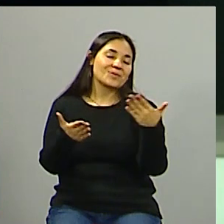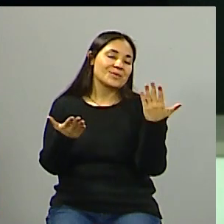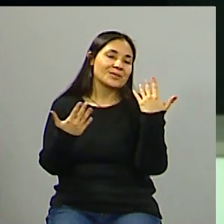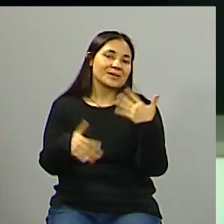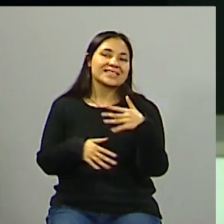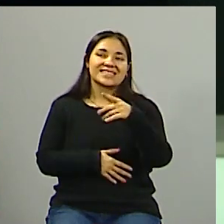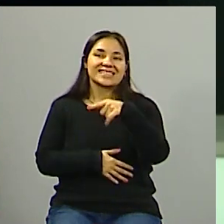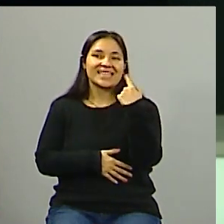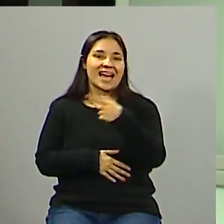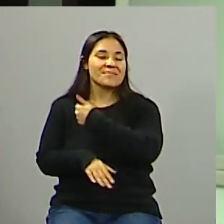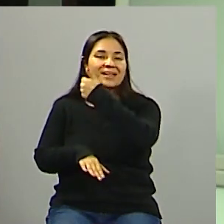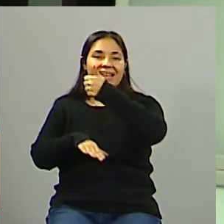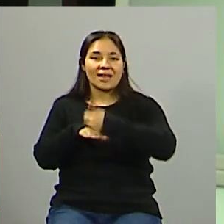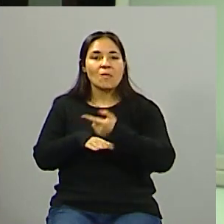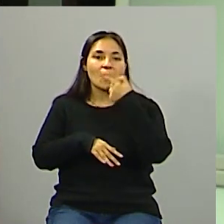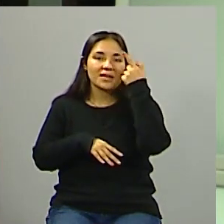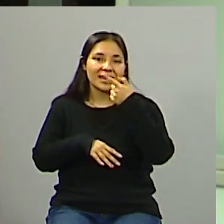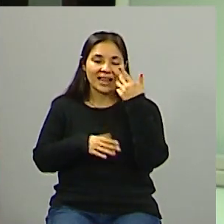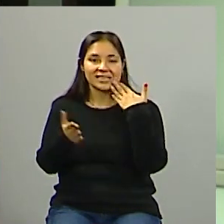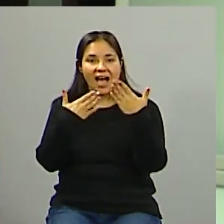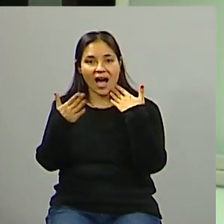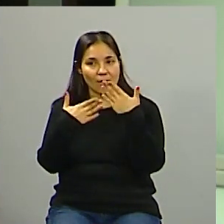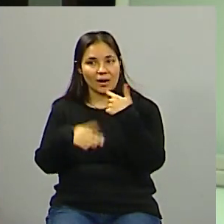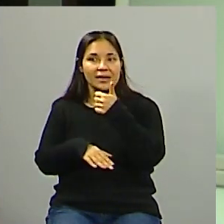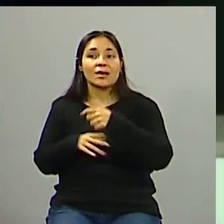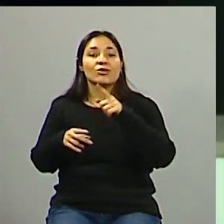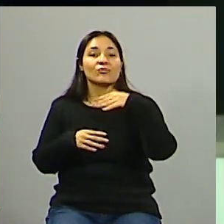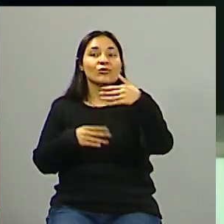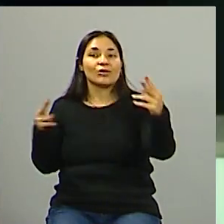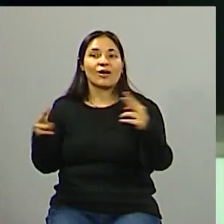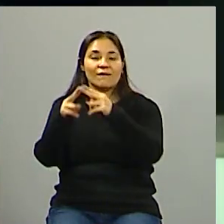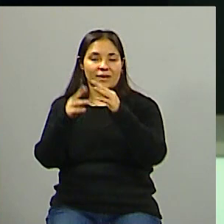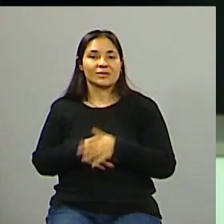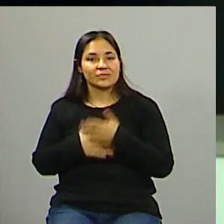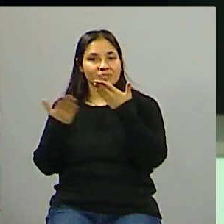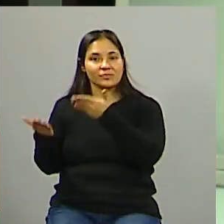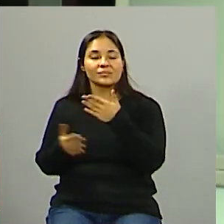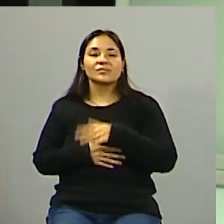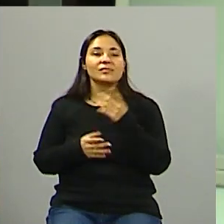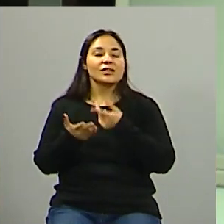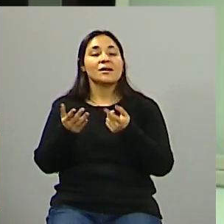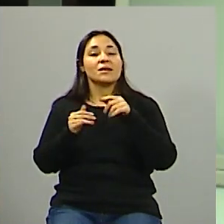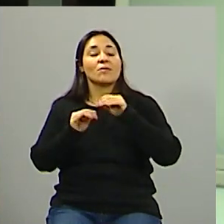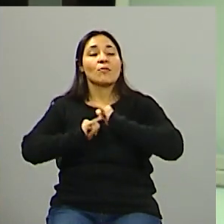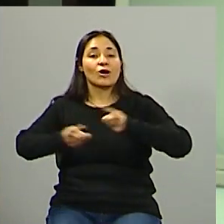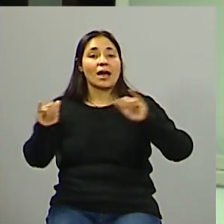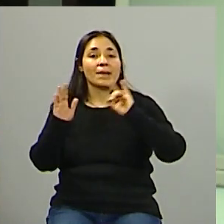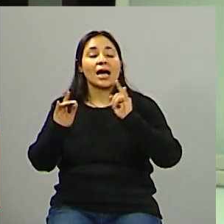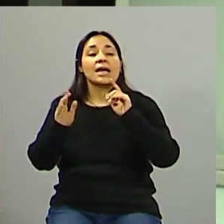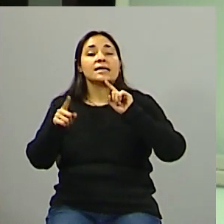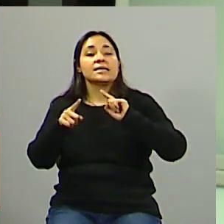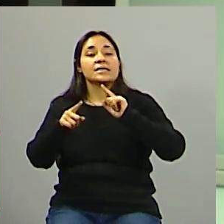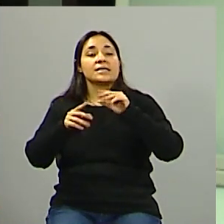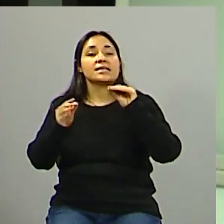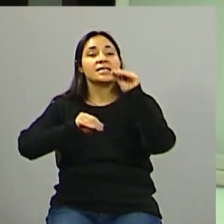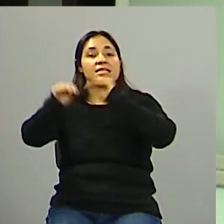muy accesible y porque nos interesa seguir hablando de estos temas. Será hasta cualquier momento. Un gusto. Bueno, así pasa una nueva edición de Chat Político. Nos despedimos.